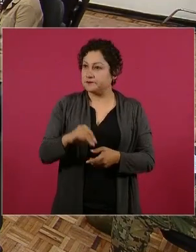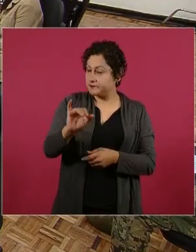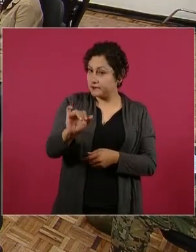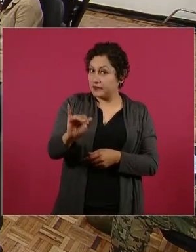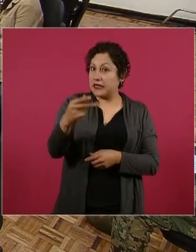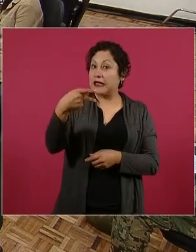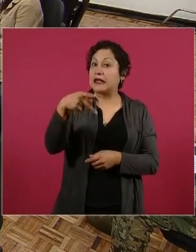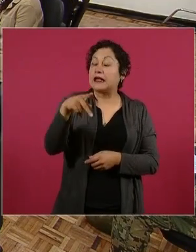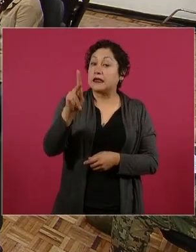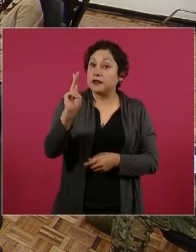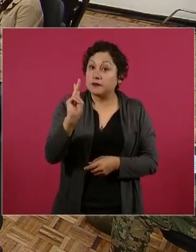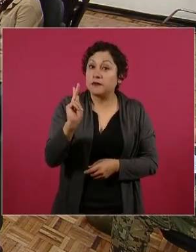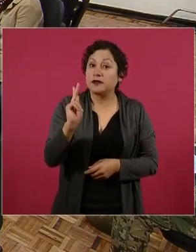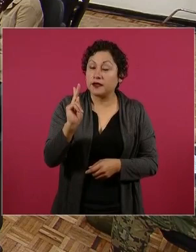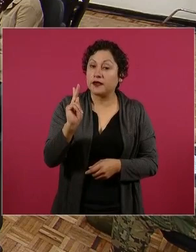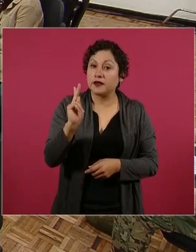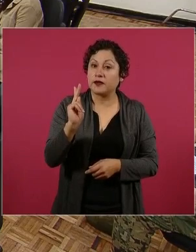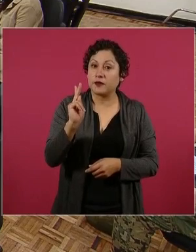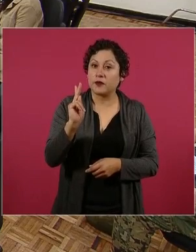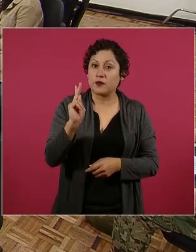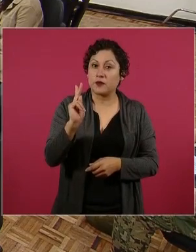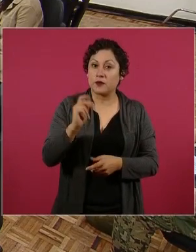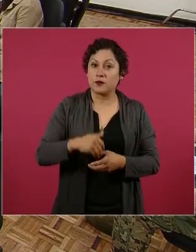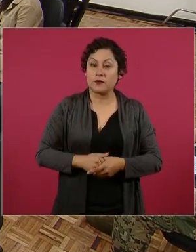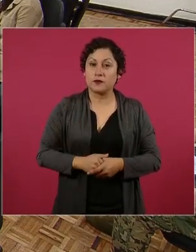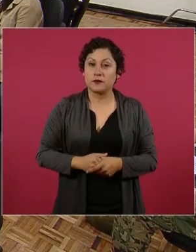unos personajes,